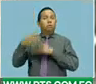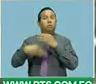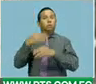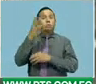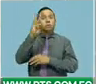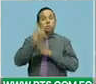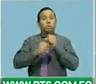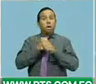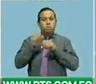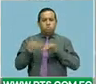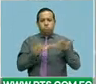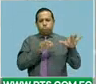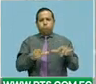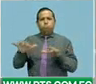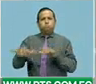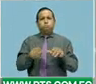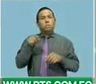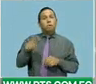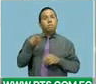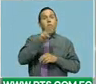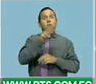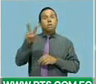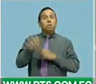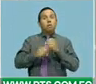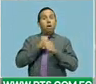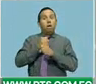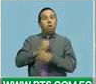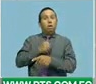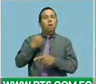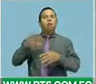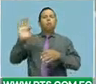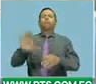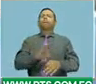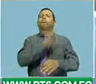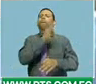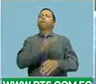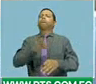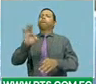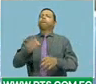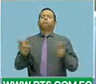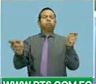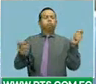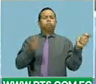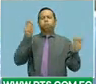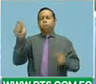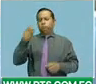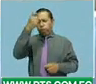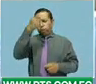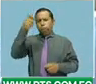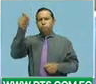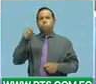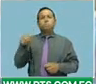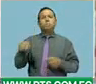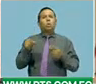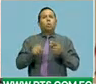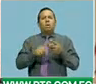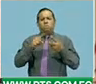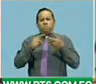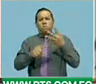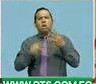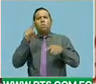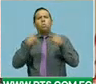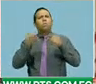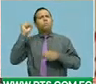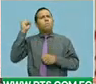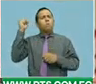los 22 trabajó como director musical. Acompañó también en el piano a Lucho Gatica, a Pedro Vargas y a José José.